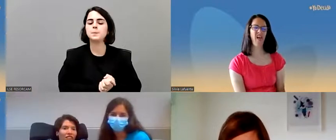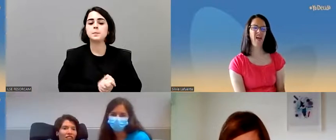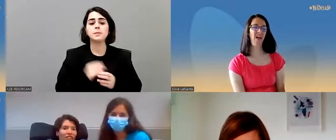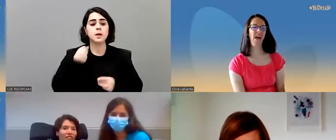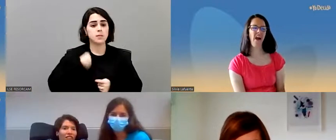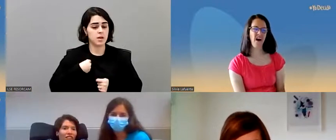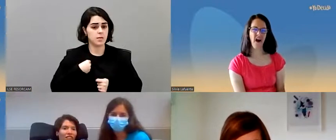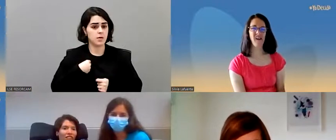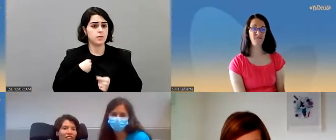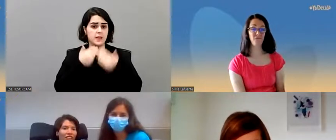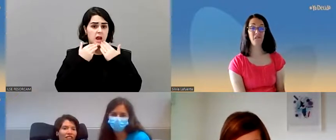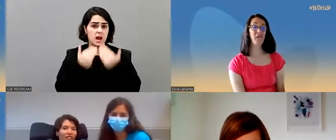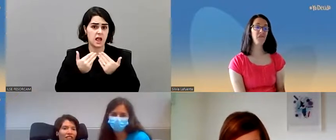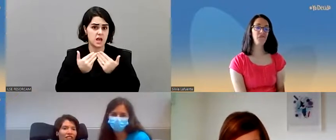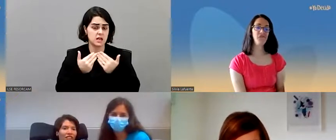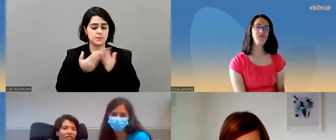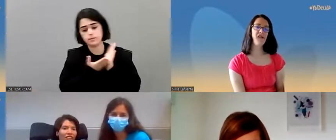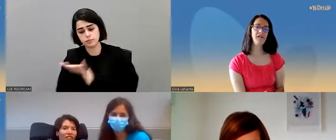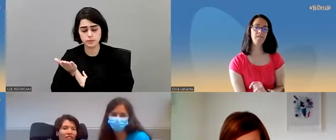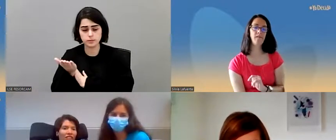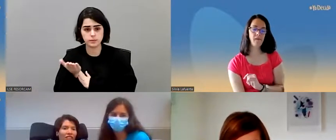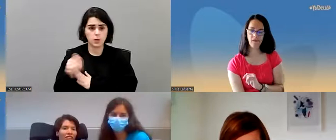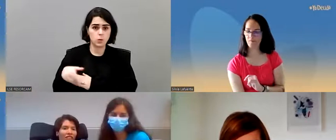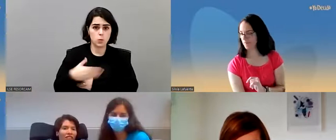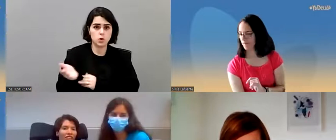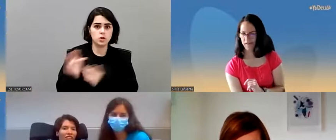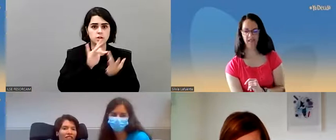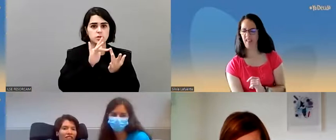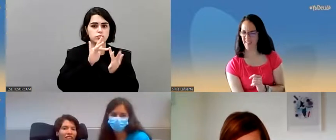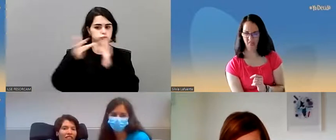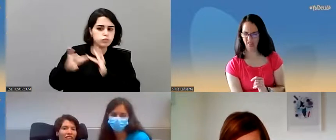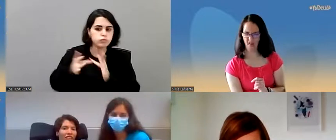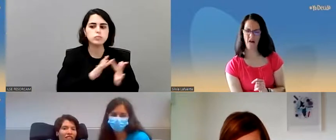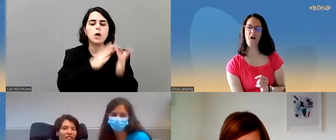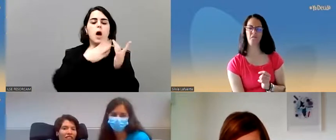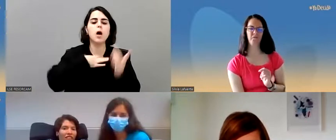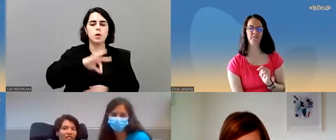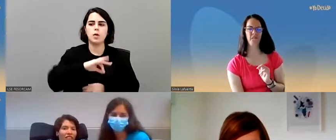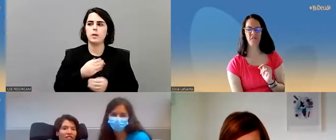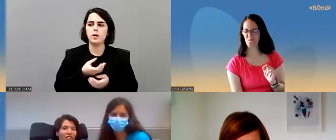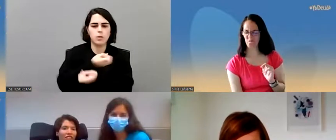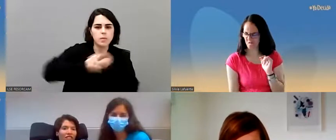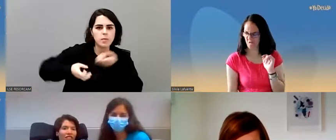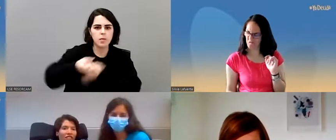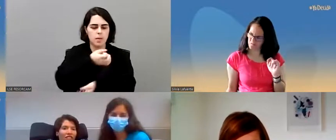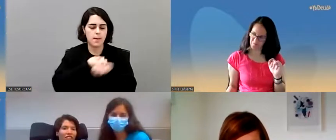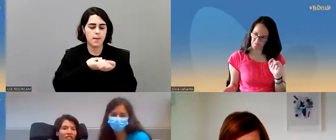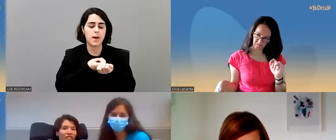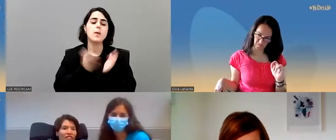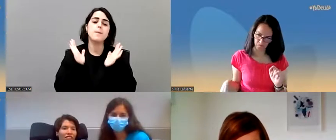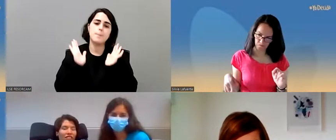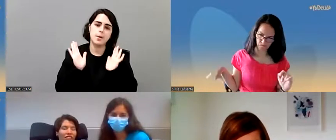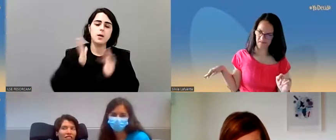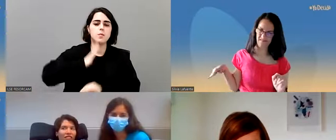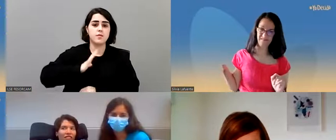pues a través de este medio podéis interactuar entre vosotros, podéis comentar lo que queráis. Solo que sí pediros que